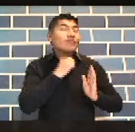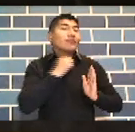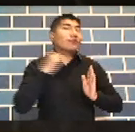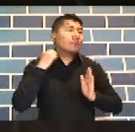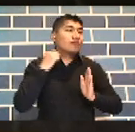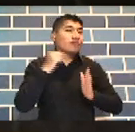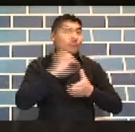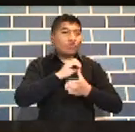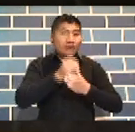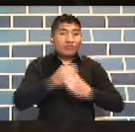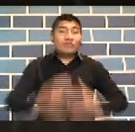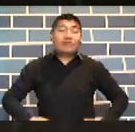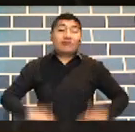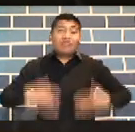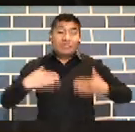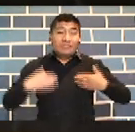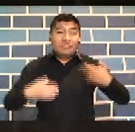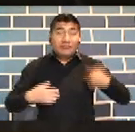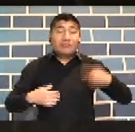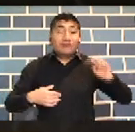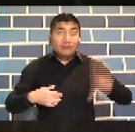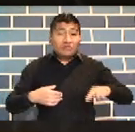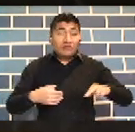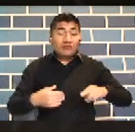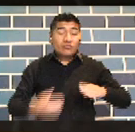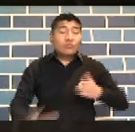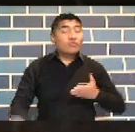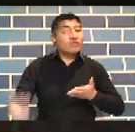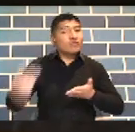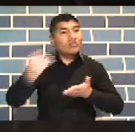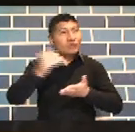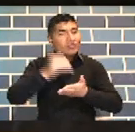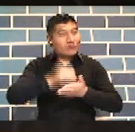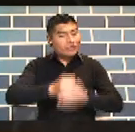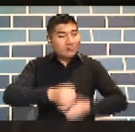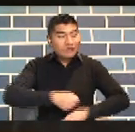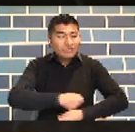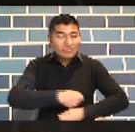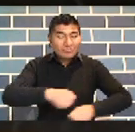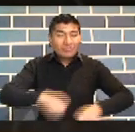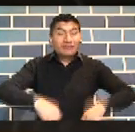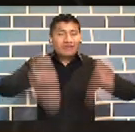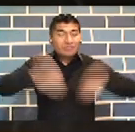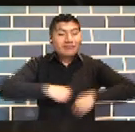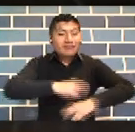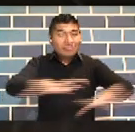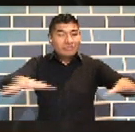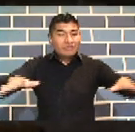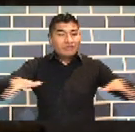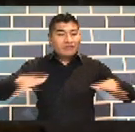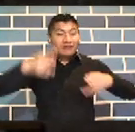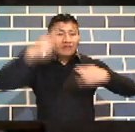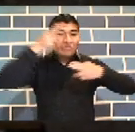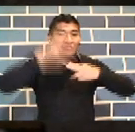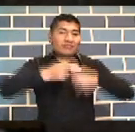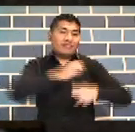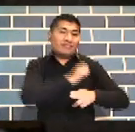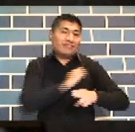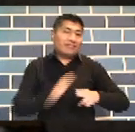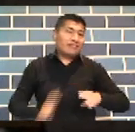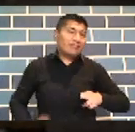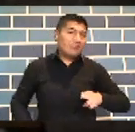religiosa, podemos volver a echar las redes en nombre del Señor con toda